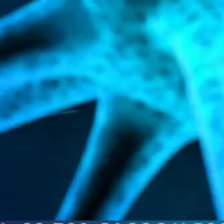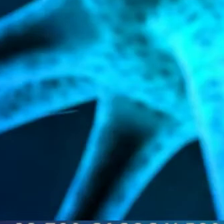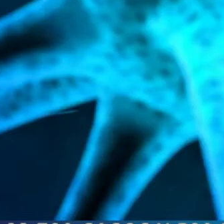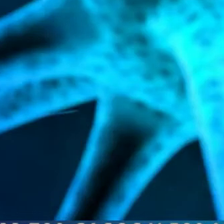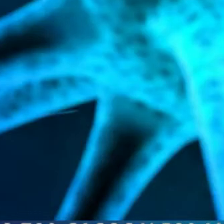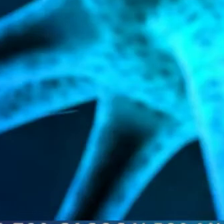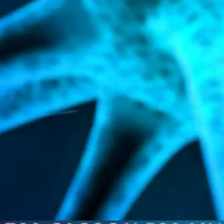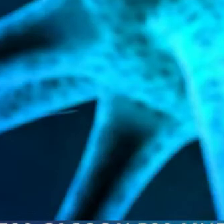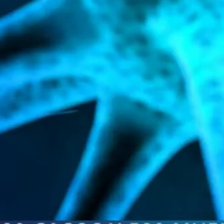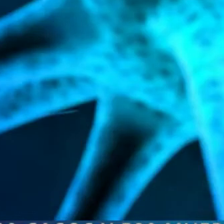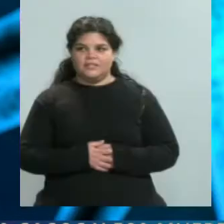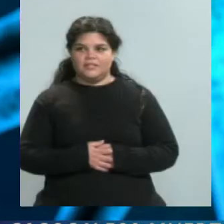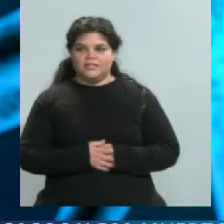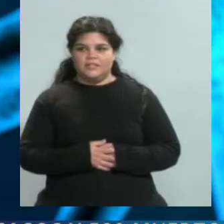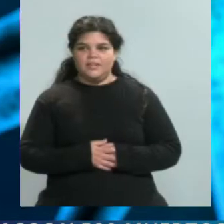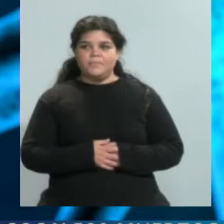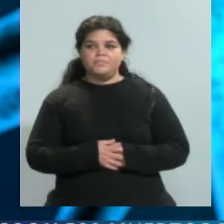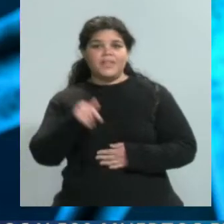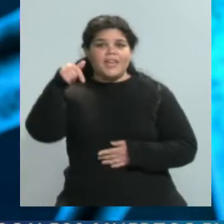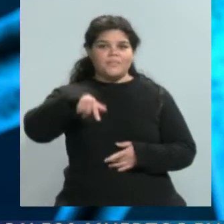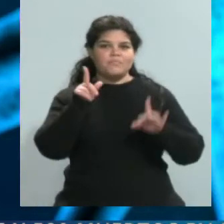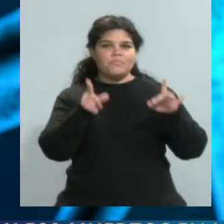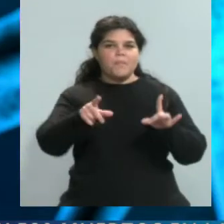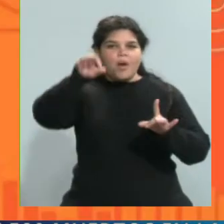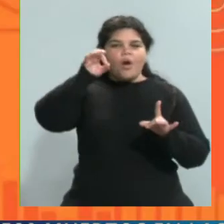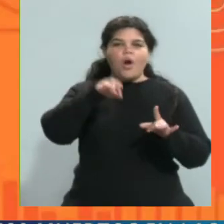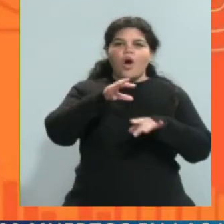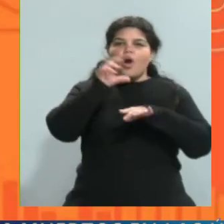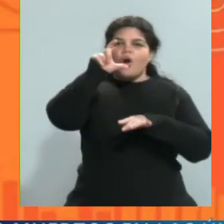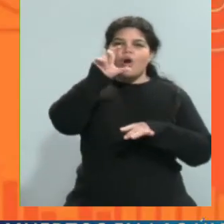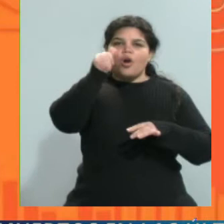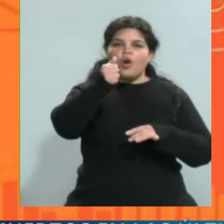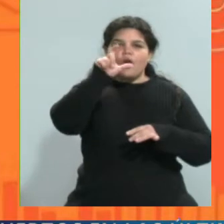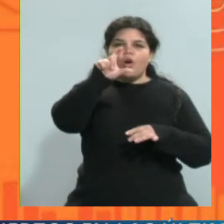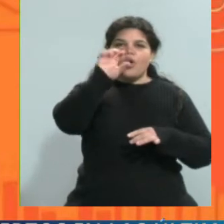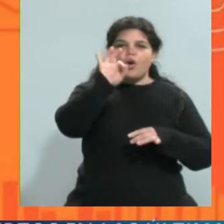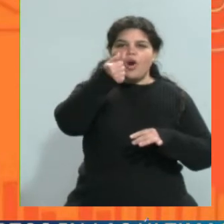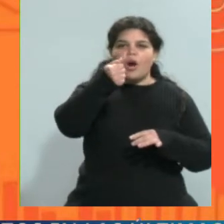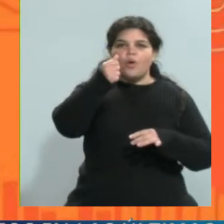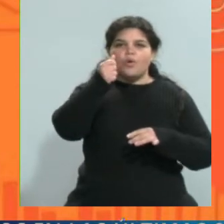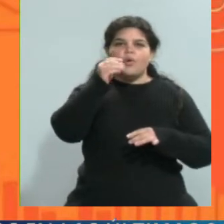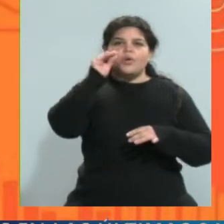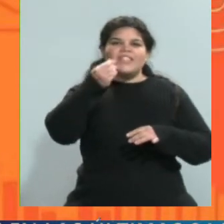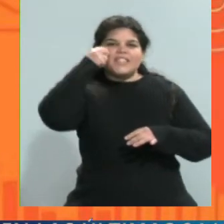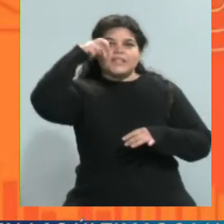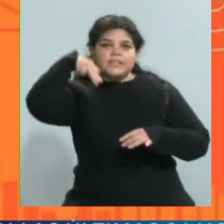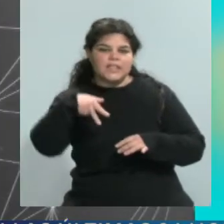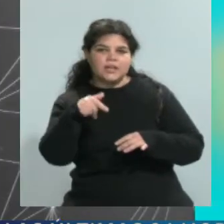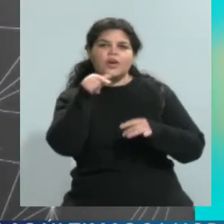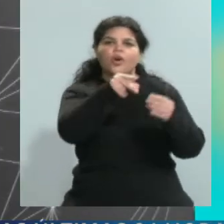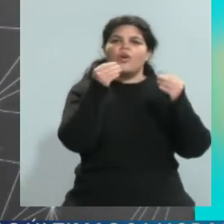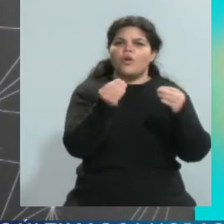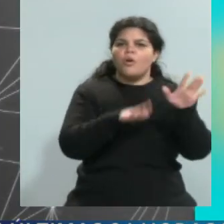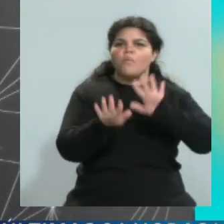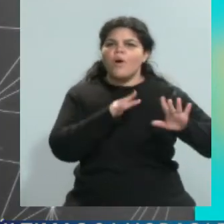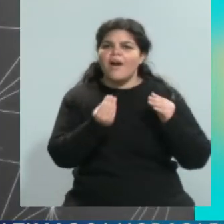que mejores tus técnicas, lo hace el coaching ontológico a través de la lingüística. Y en